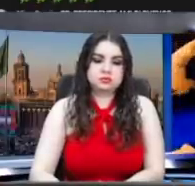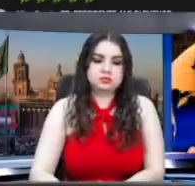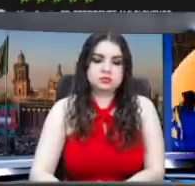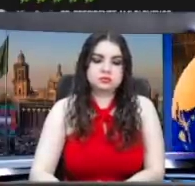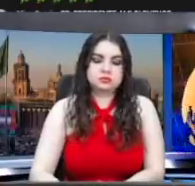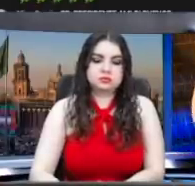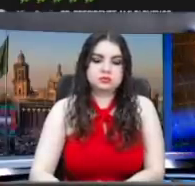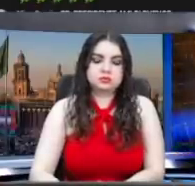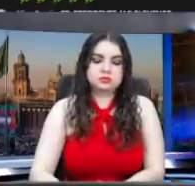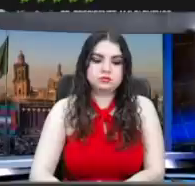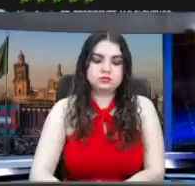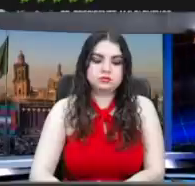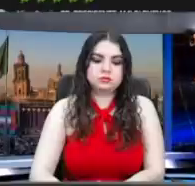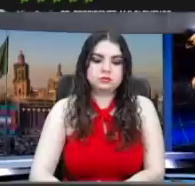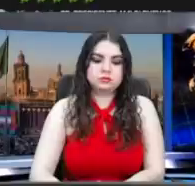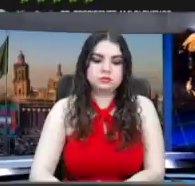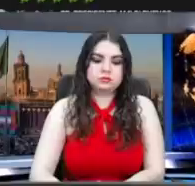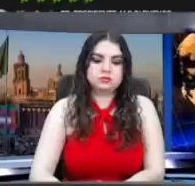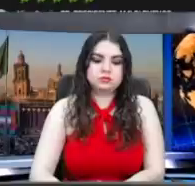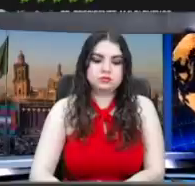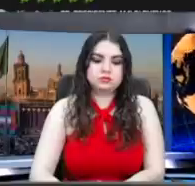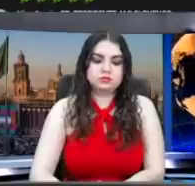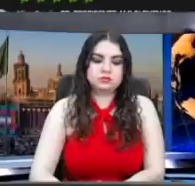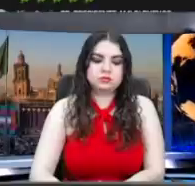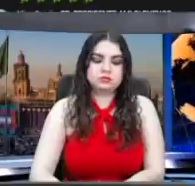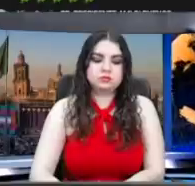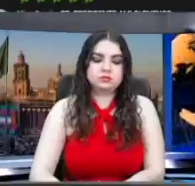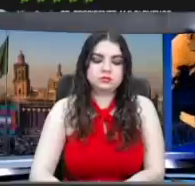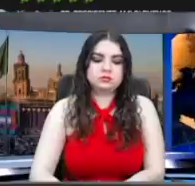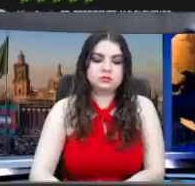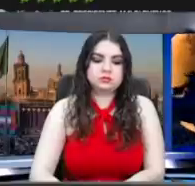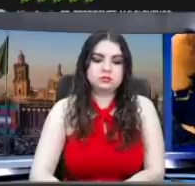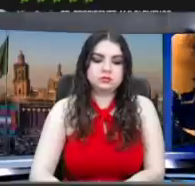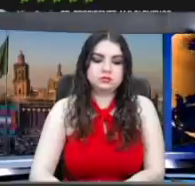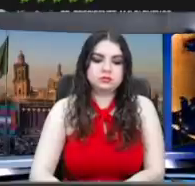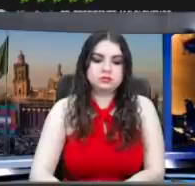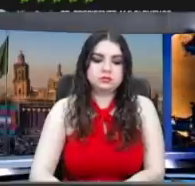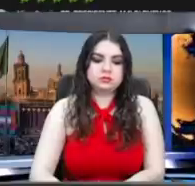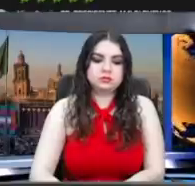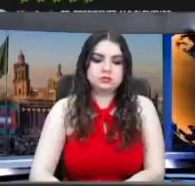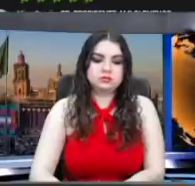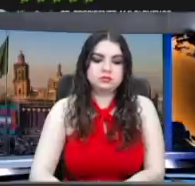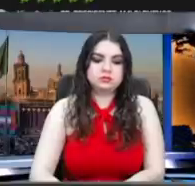en Estados Unidos, en Brasil,